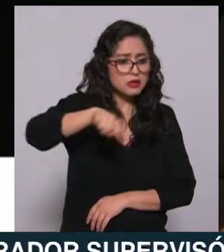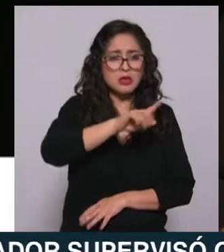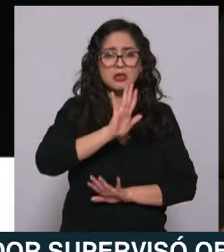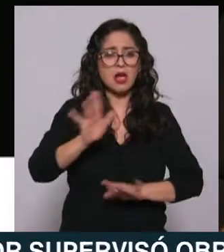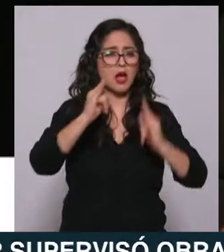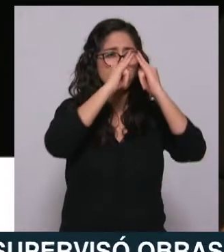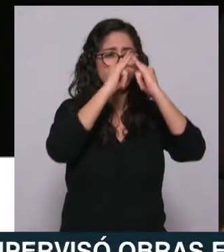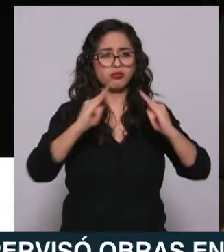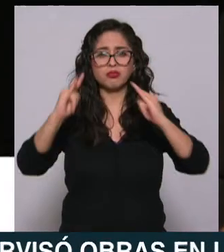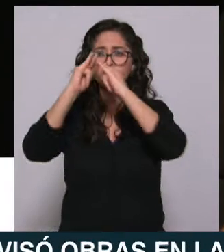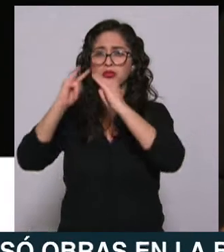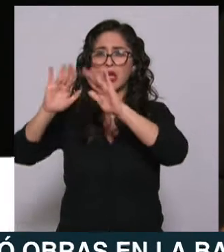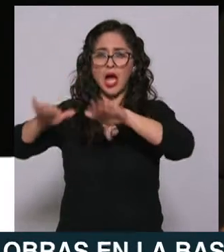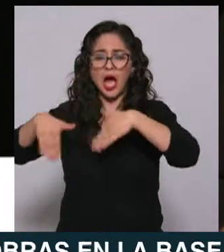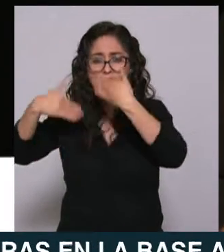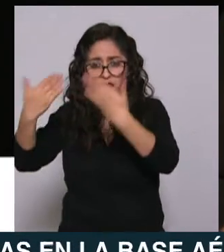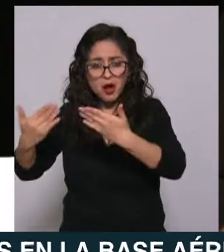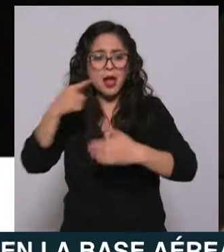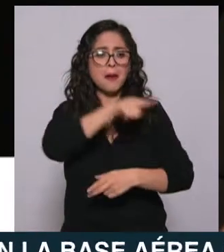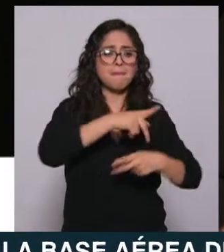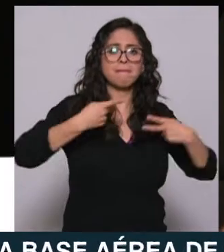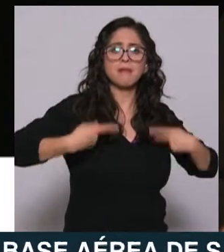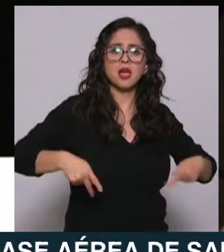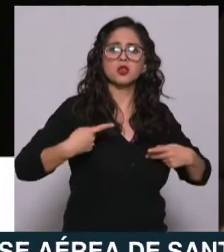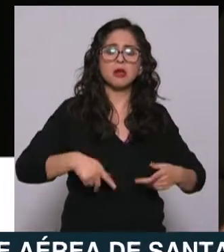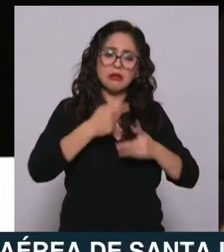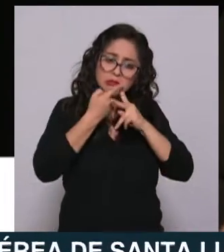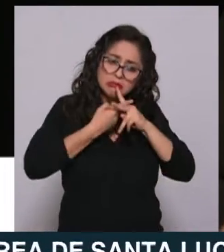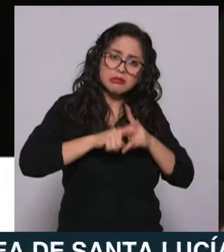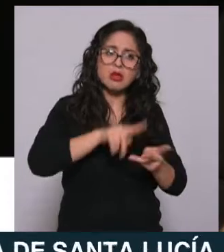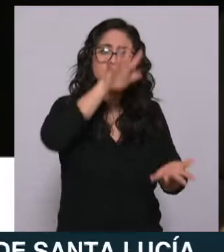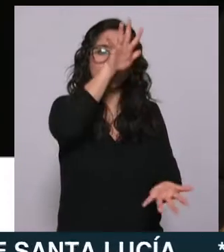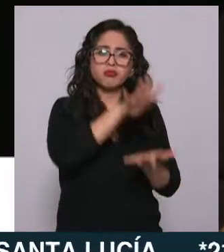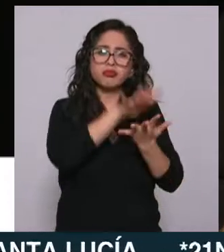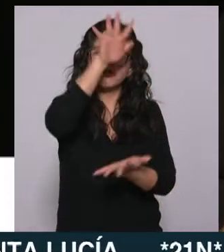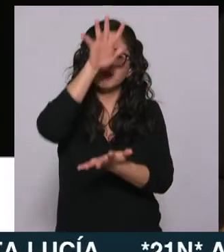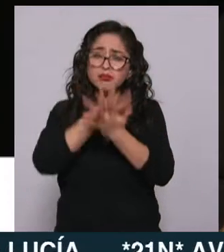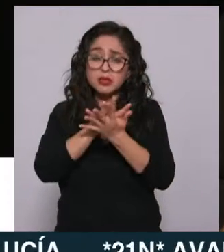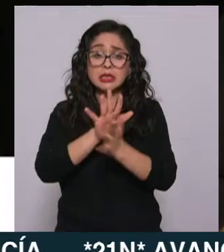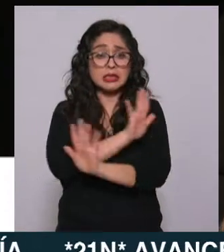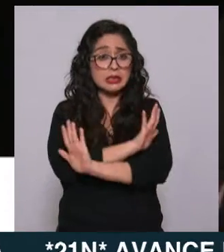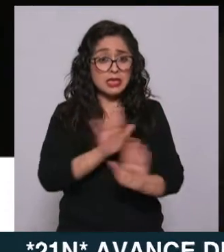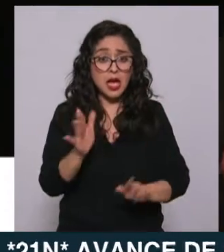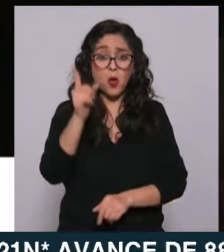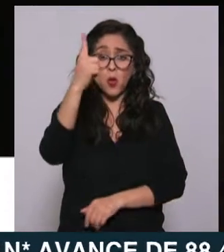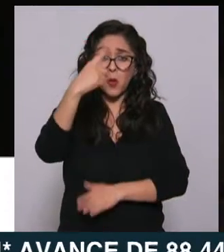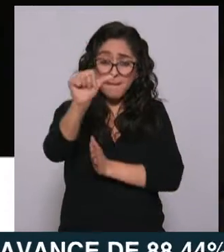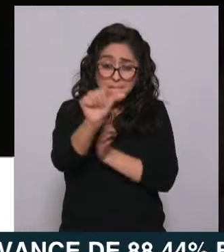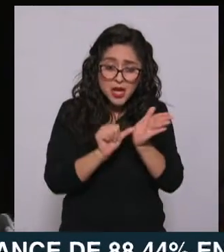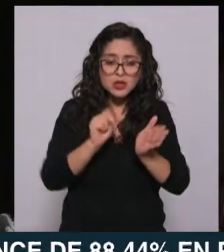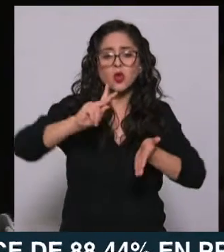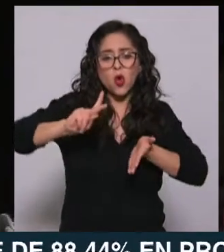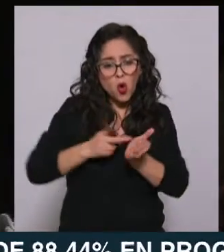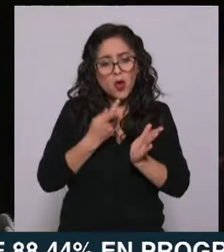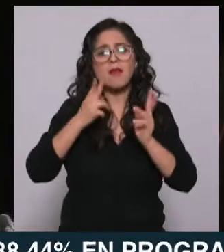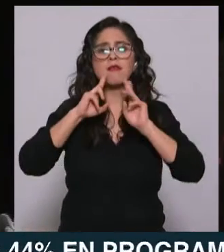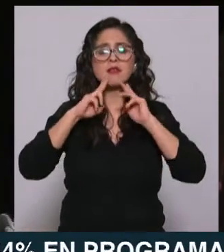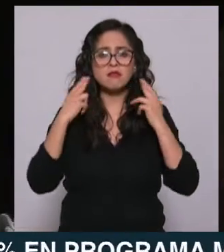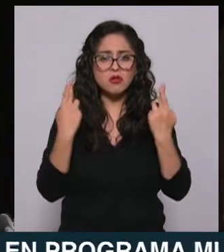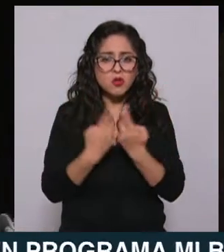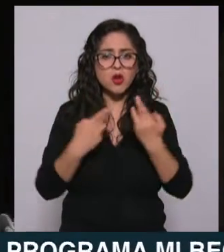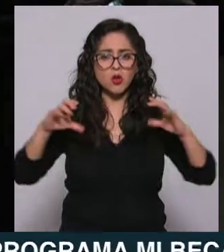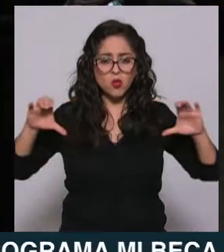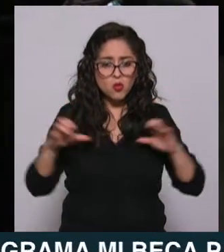para que pueda empezar la demolición. Y en un mes nos vemos aquí para cualquier anomalía, cualquier problema que haya, yo